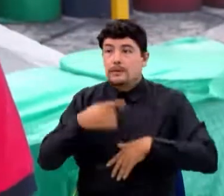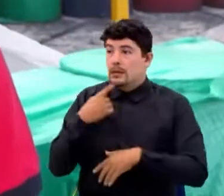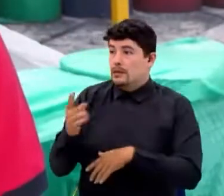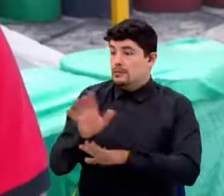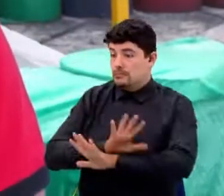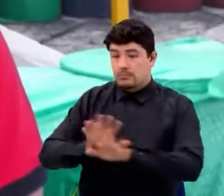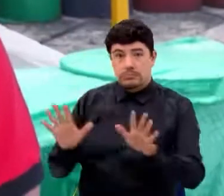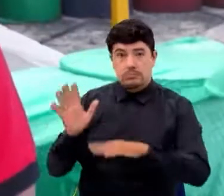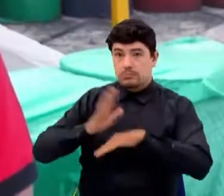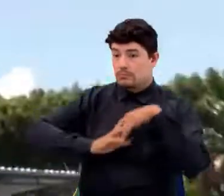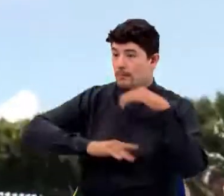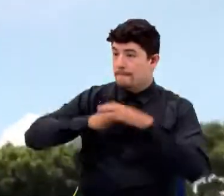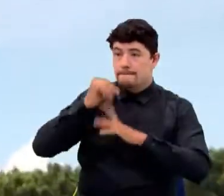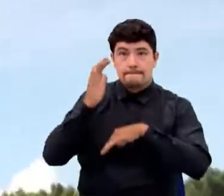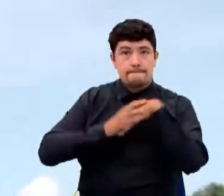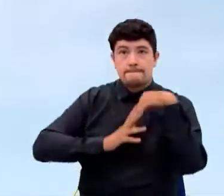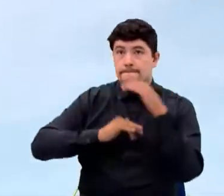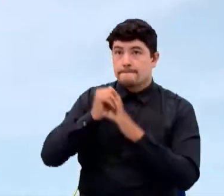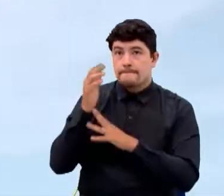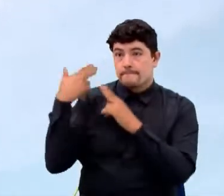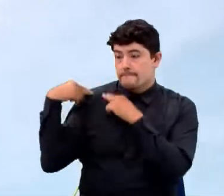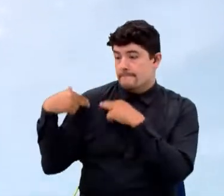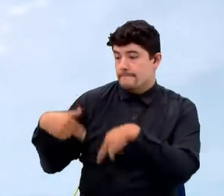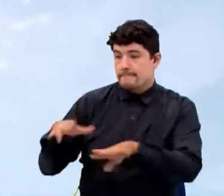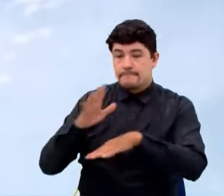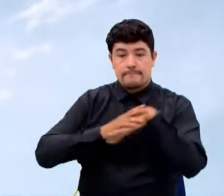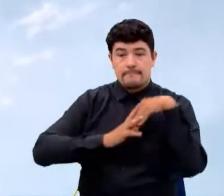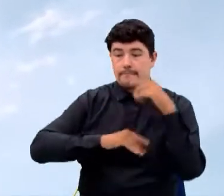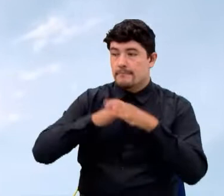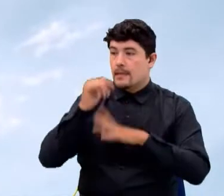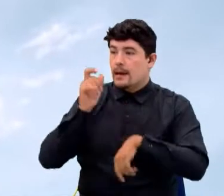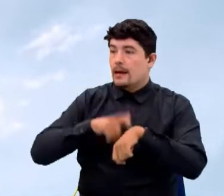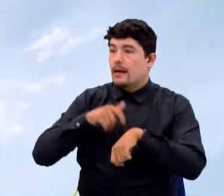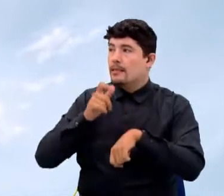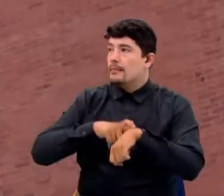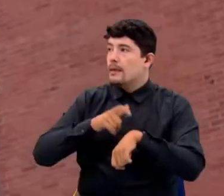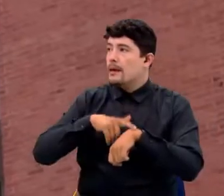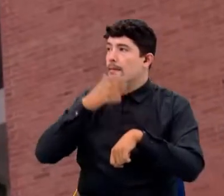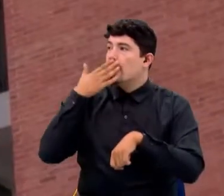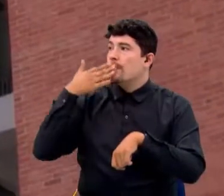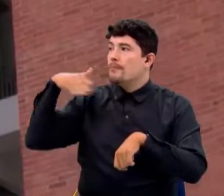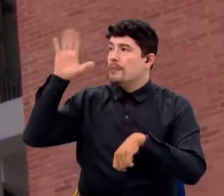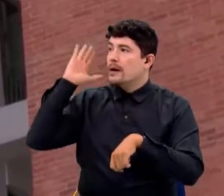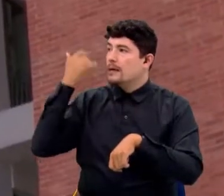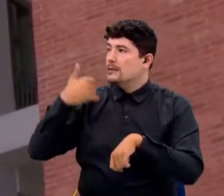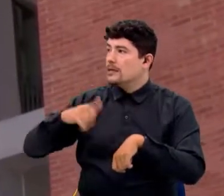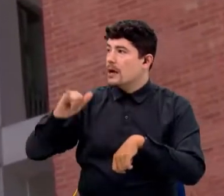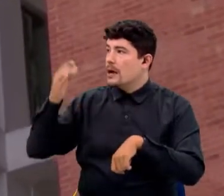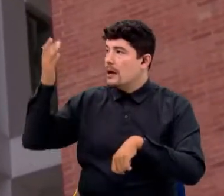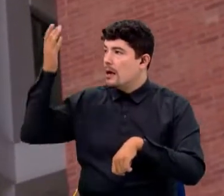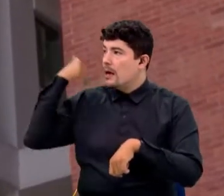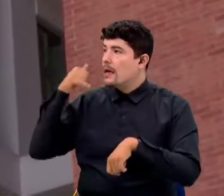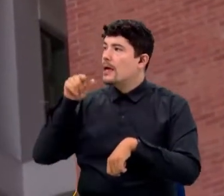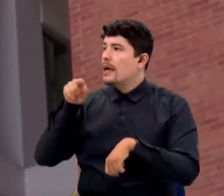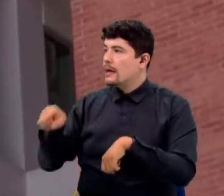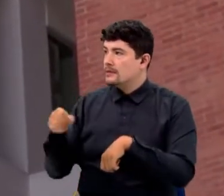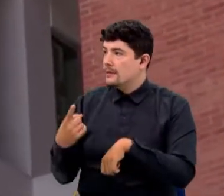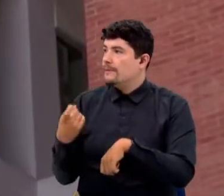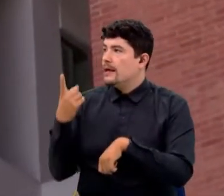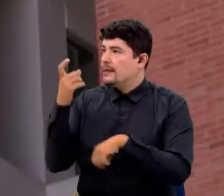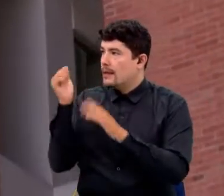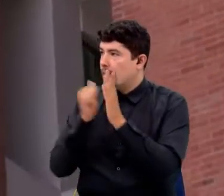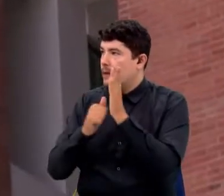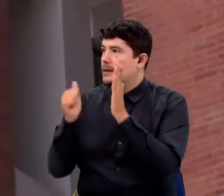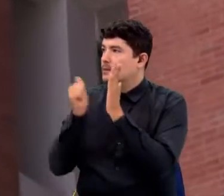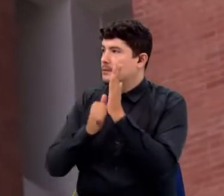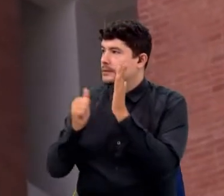tienen responsabilidad, que ya lo que el tiempo de reclamación de nosotros se pasó, y que verá por falta de mantenimiento. Hay un